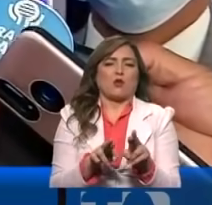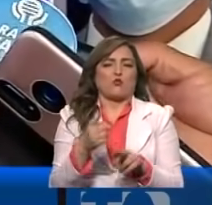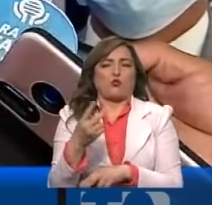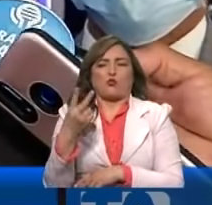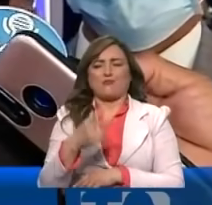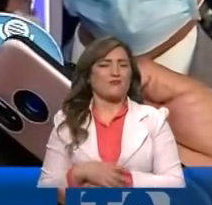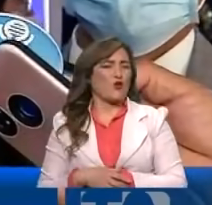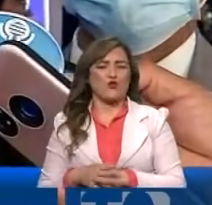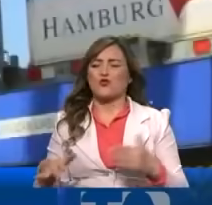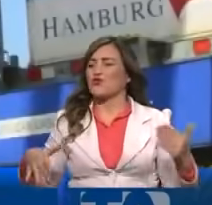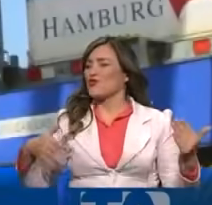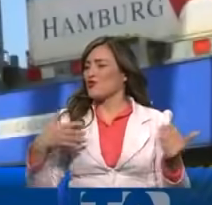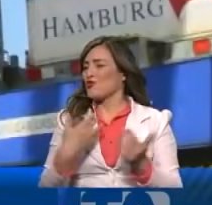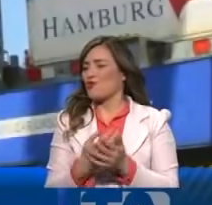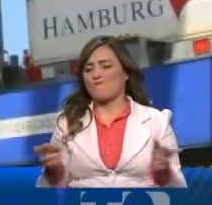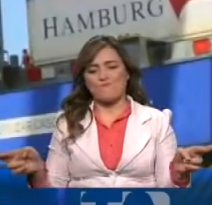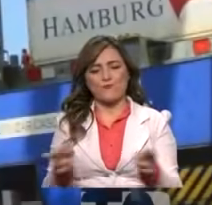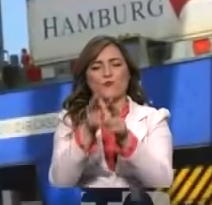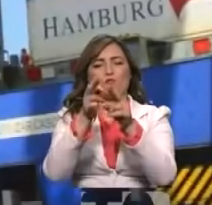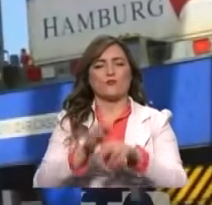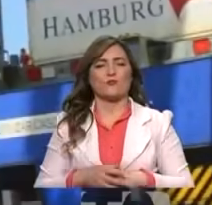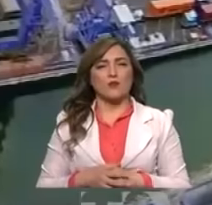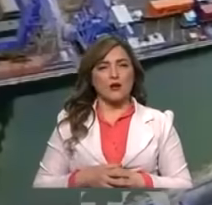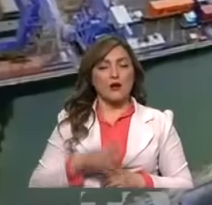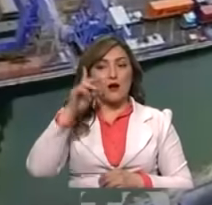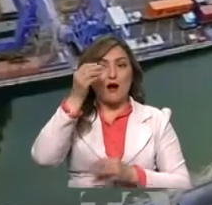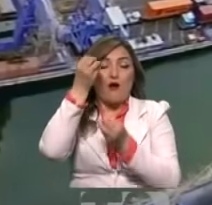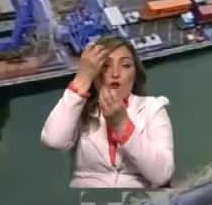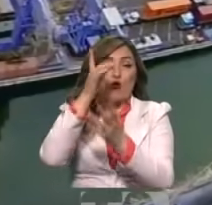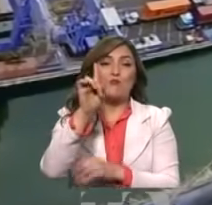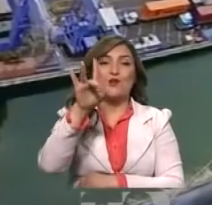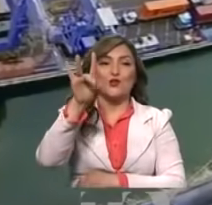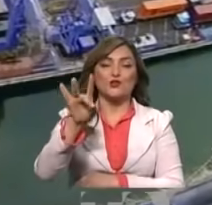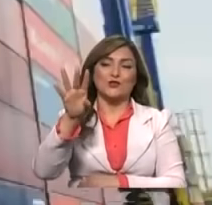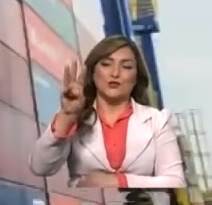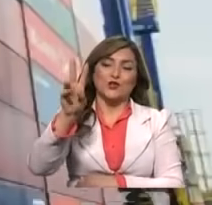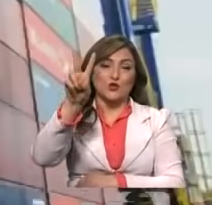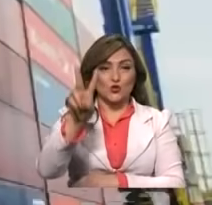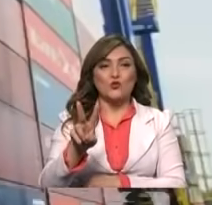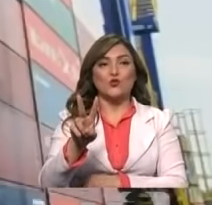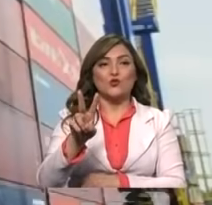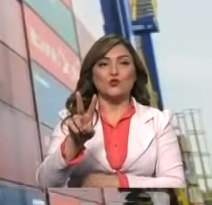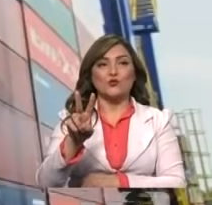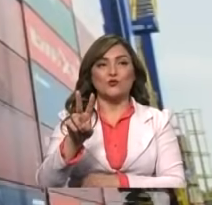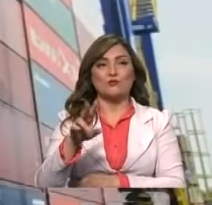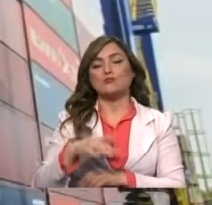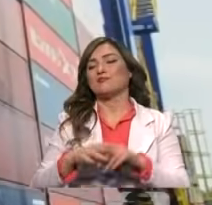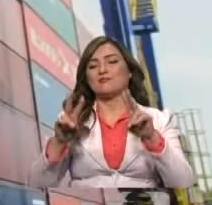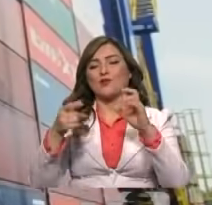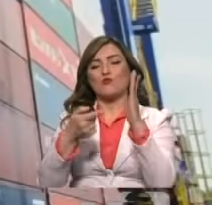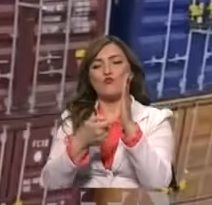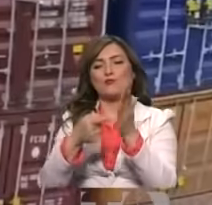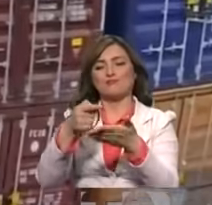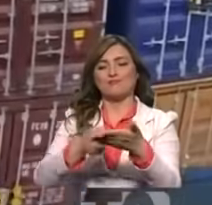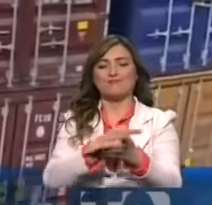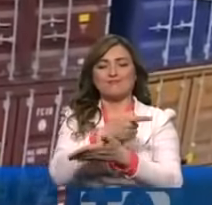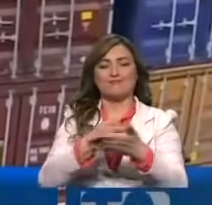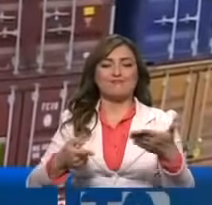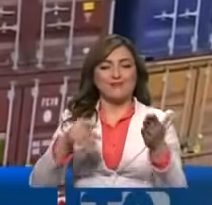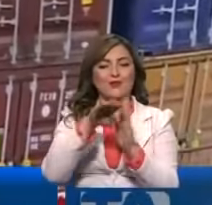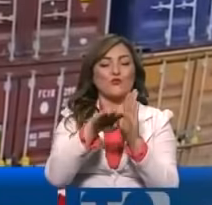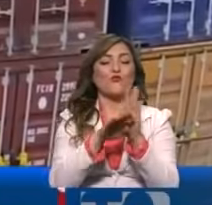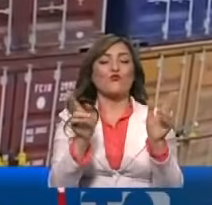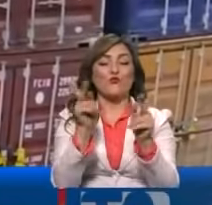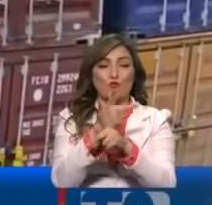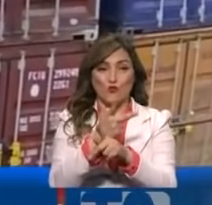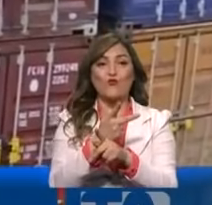total a todo nivel. El gobierno anunció además que 1,862 subpartidas arancelarias se eliminan de la nómina de